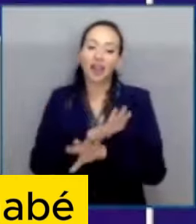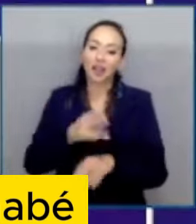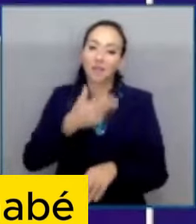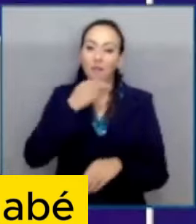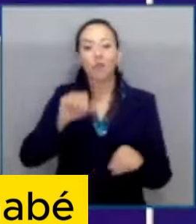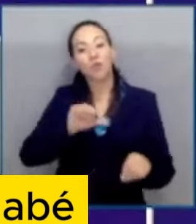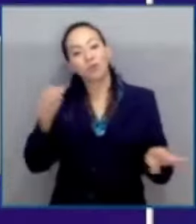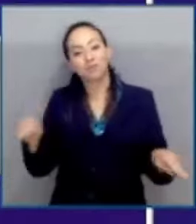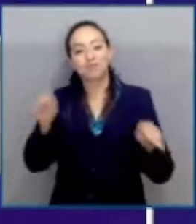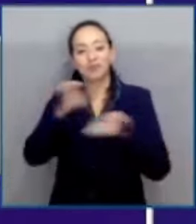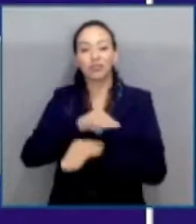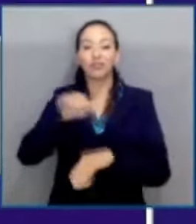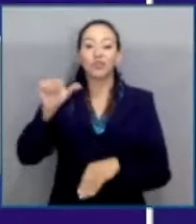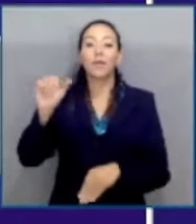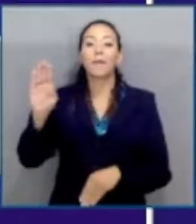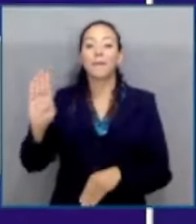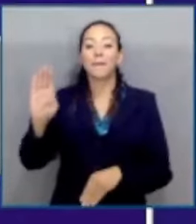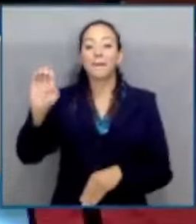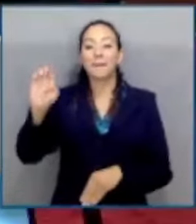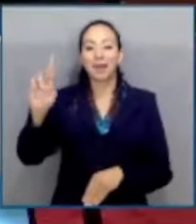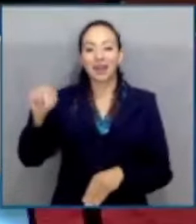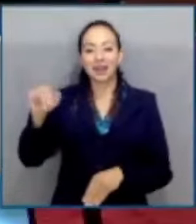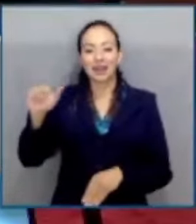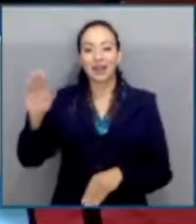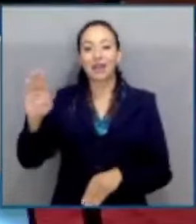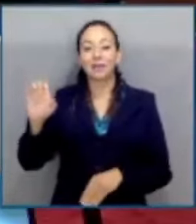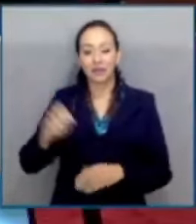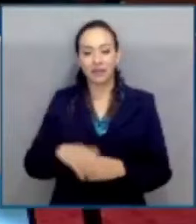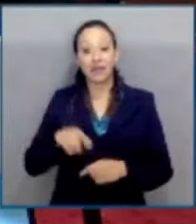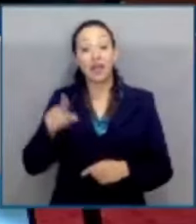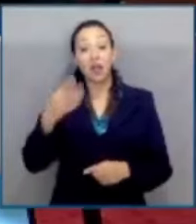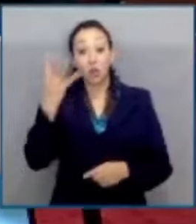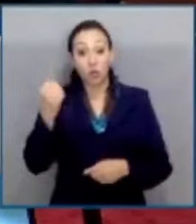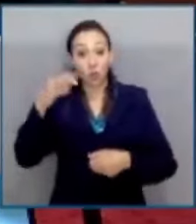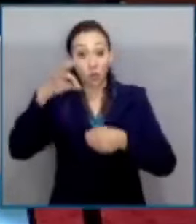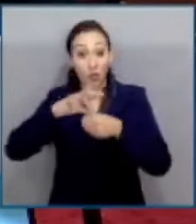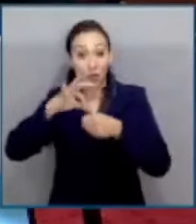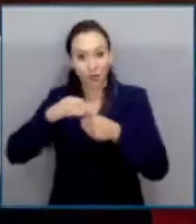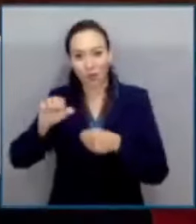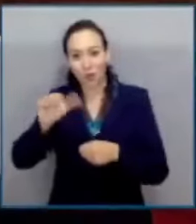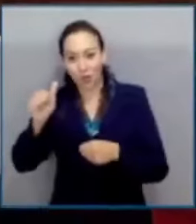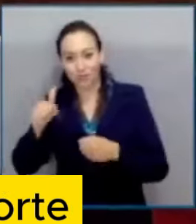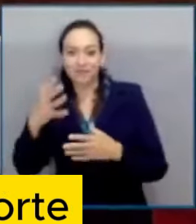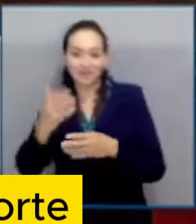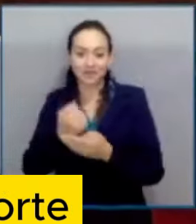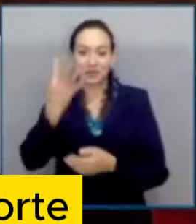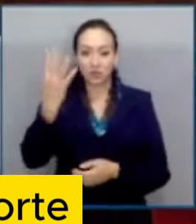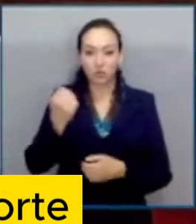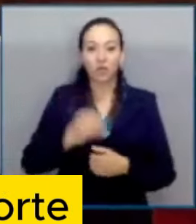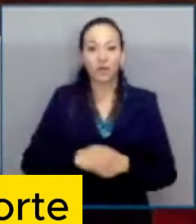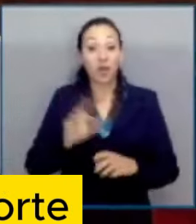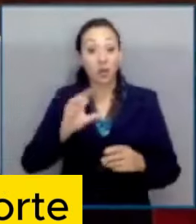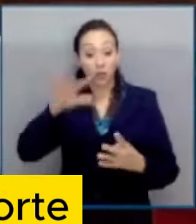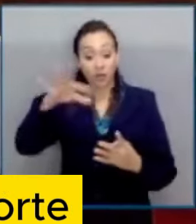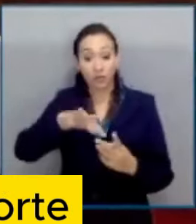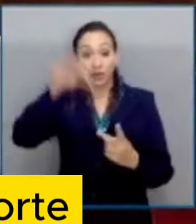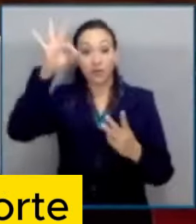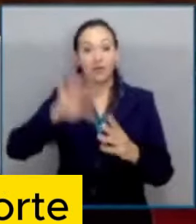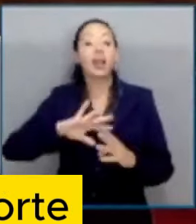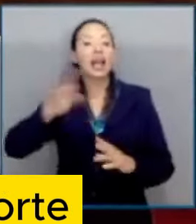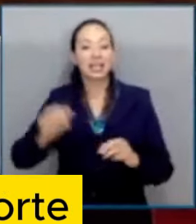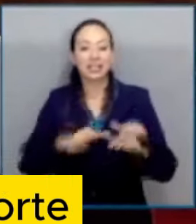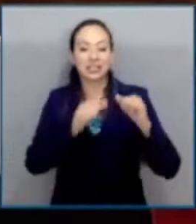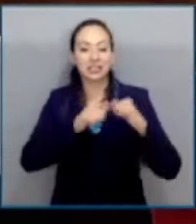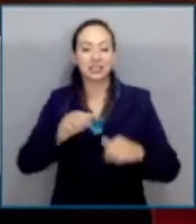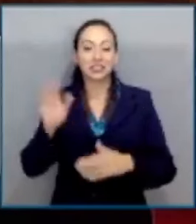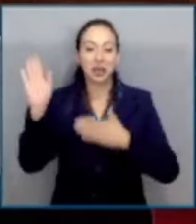Sergio González Bernabé, obtuvo 9 de los 11 votos. Una vez concluido el proceso de selección, rindió protesta del cargo ante el Pleno de la